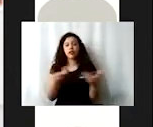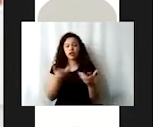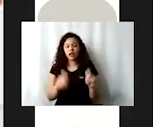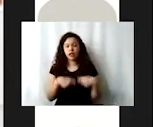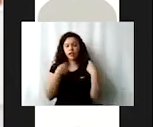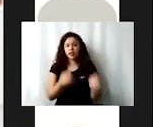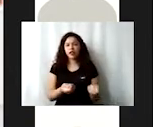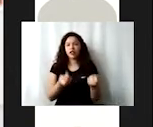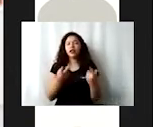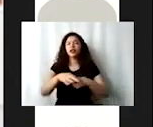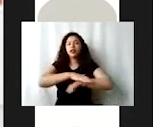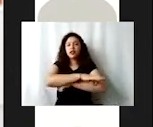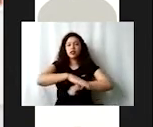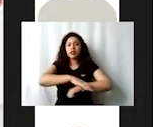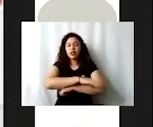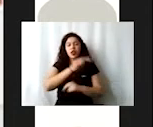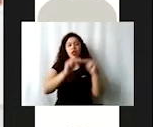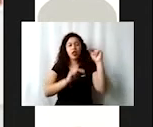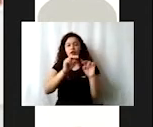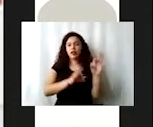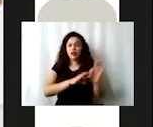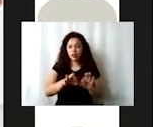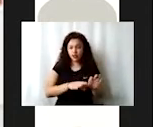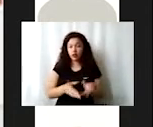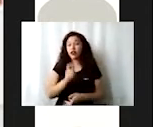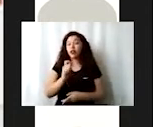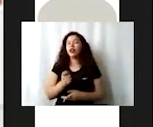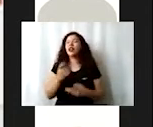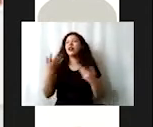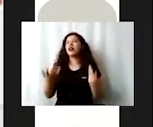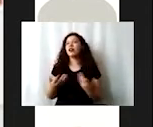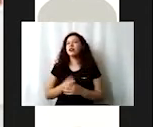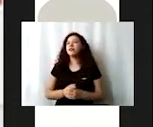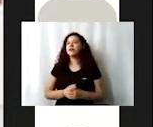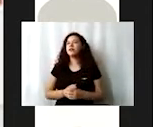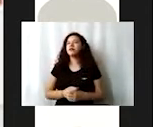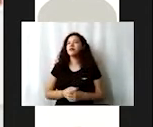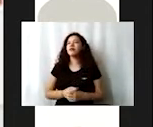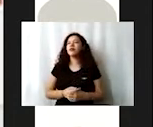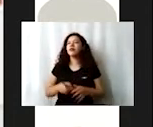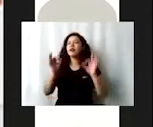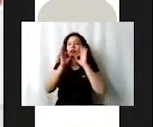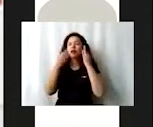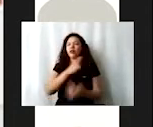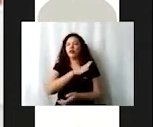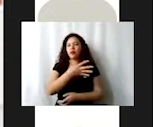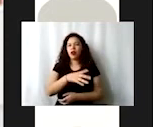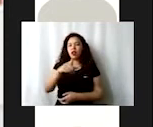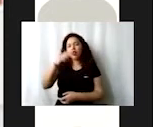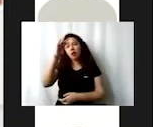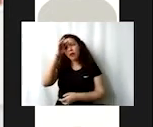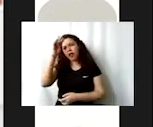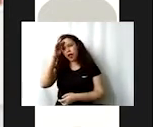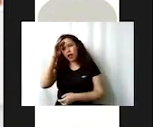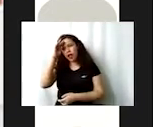el diseño de puestos, es decir, pudiéramos pensar que es de manera general lo que tú piensas de